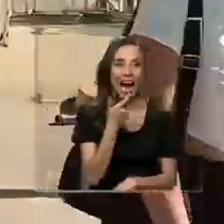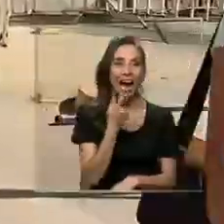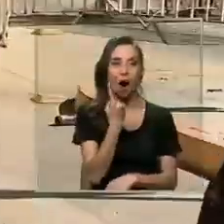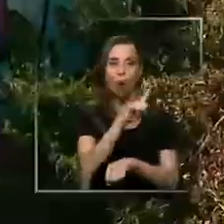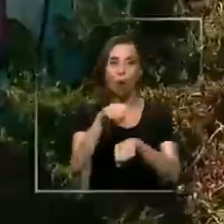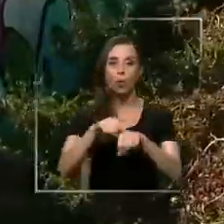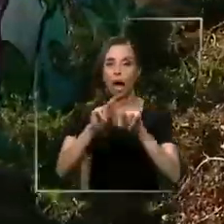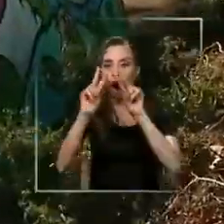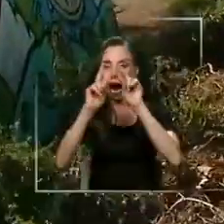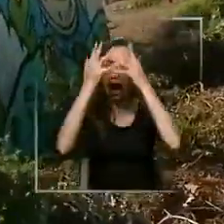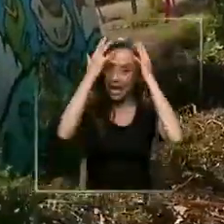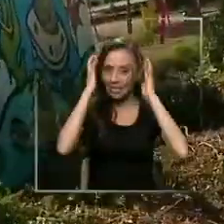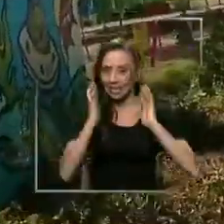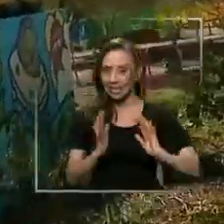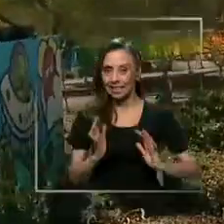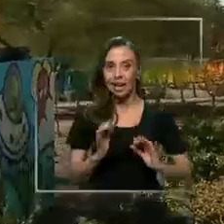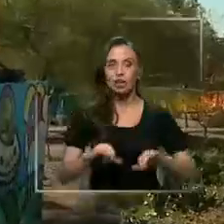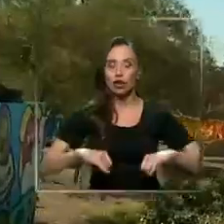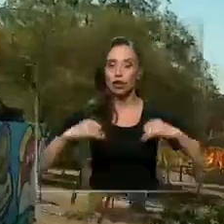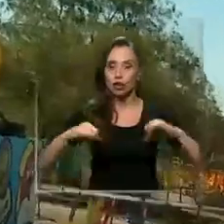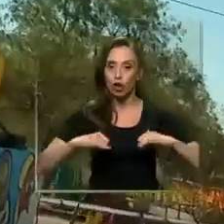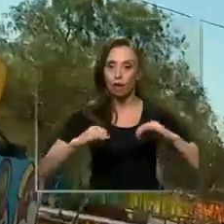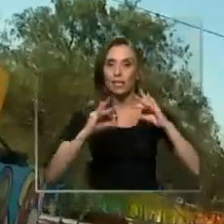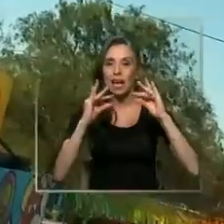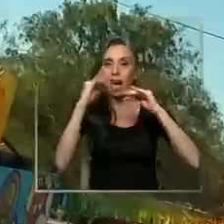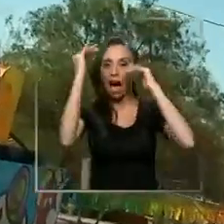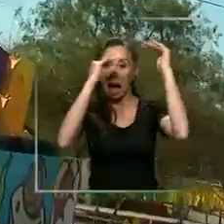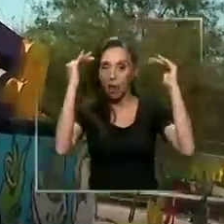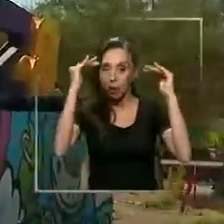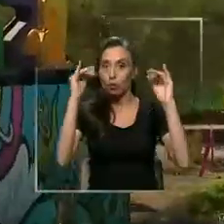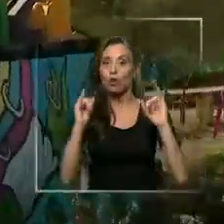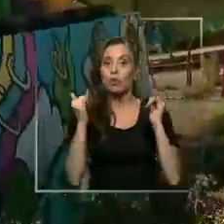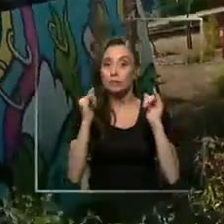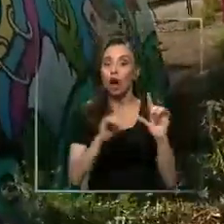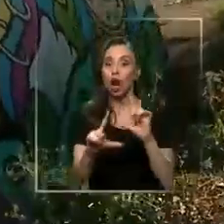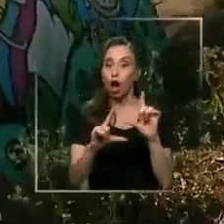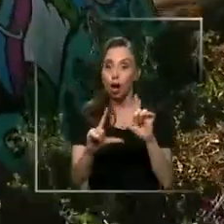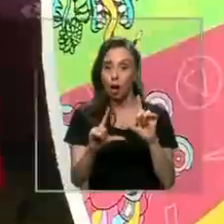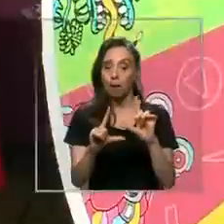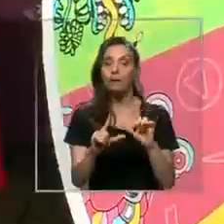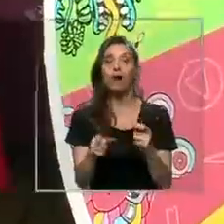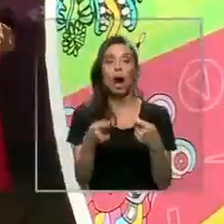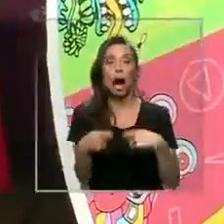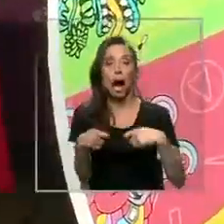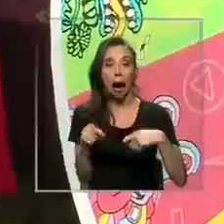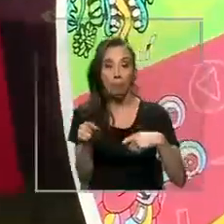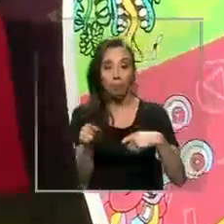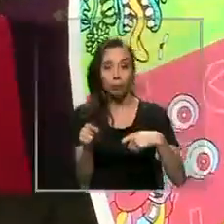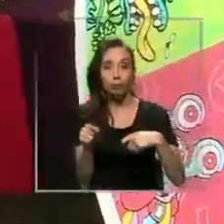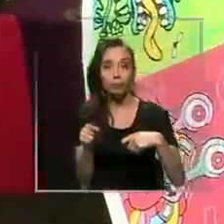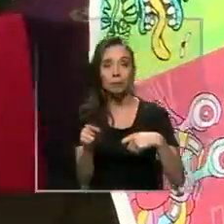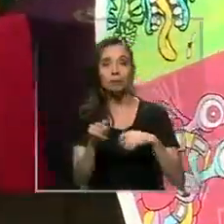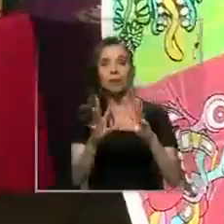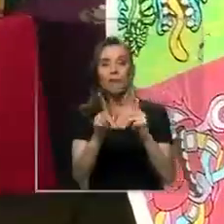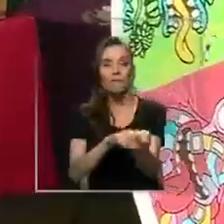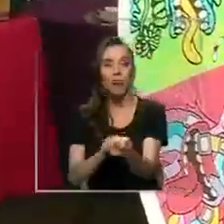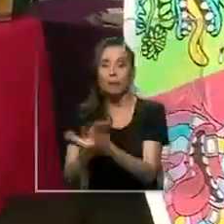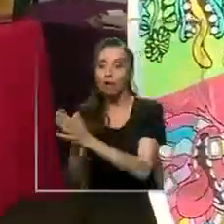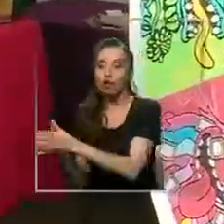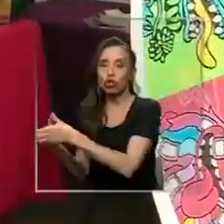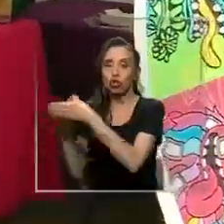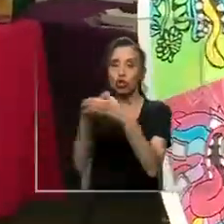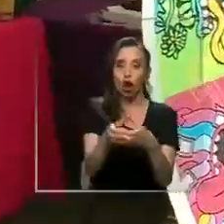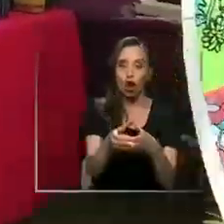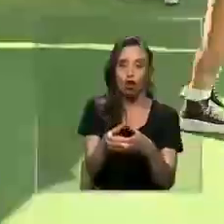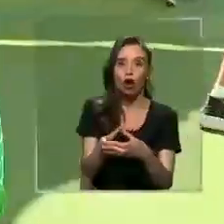hora. Pero no solo los jóvenes y adultos disfrutan de Lollapalooza. Una de las apuestas del evento es que familias completas